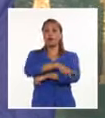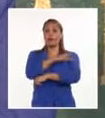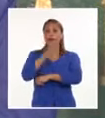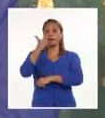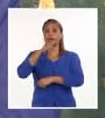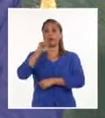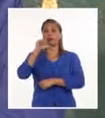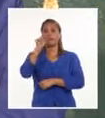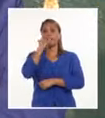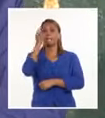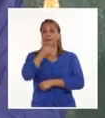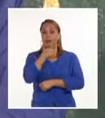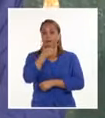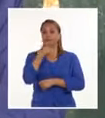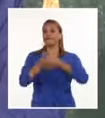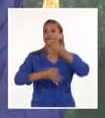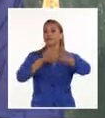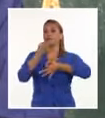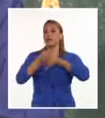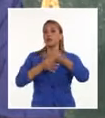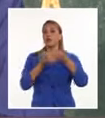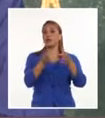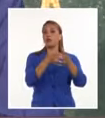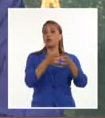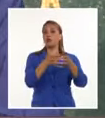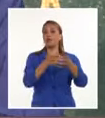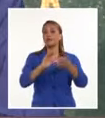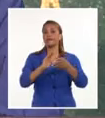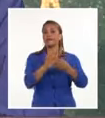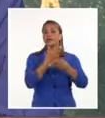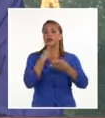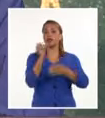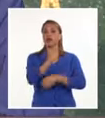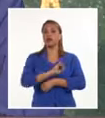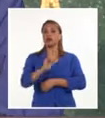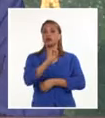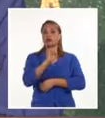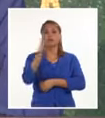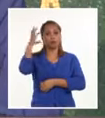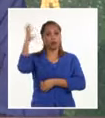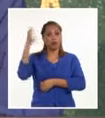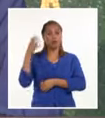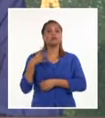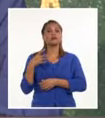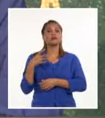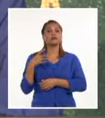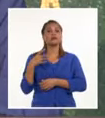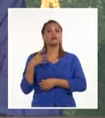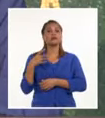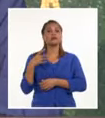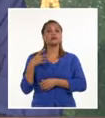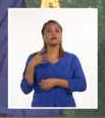ALBA se manifiestan en el Comité de Descolonización de la Organización de Estados Americanos. Muchos de